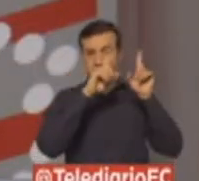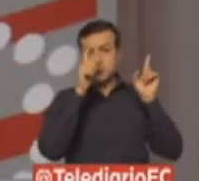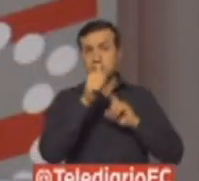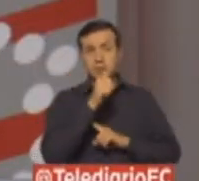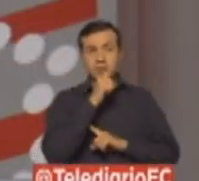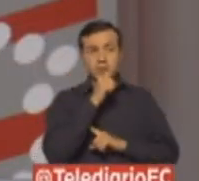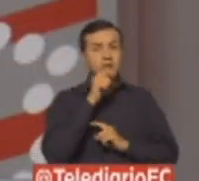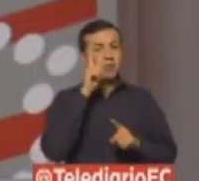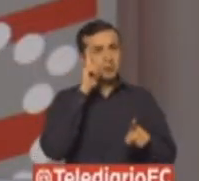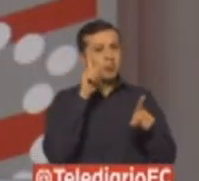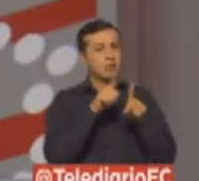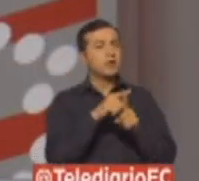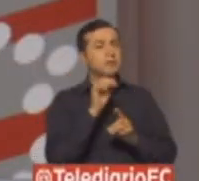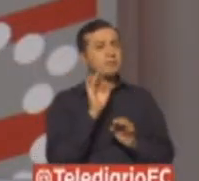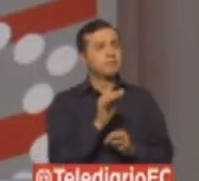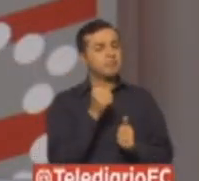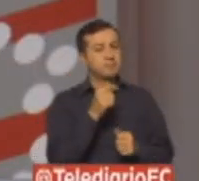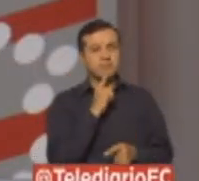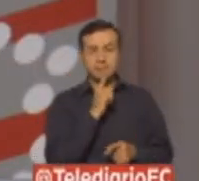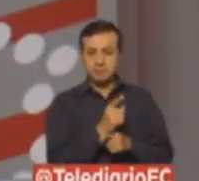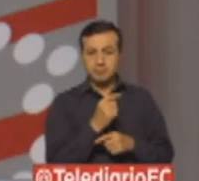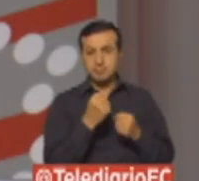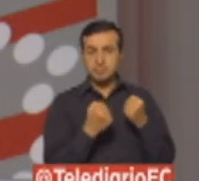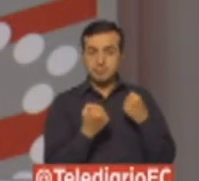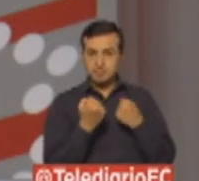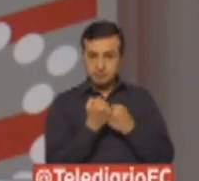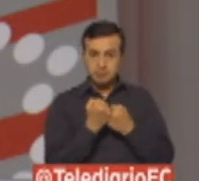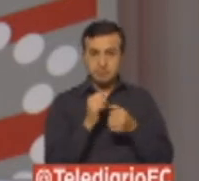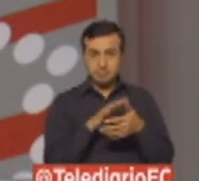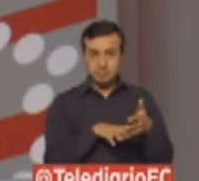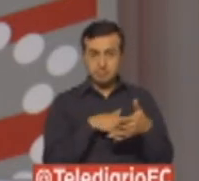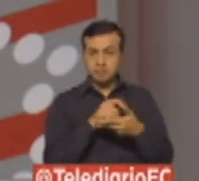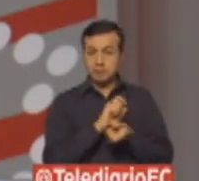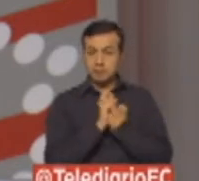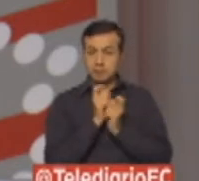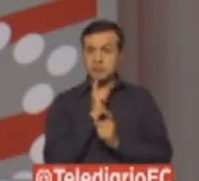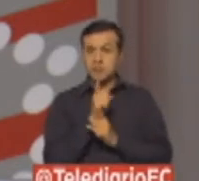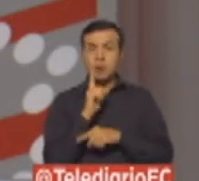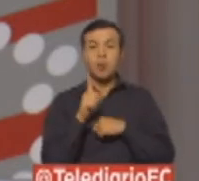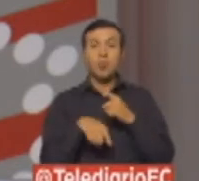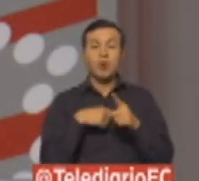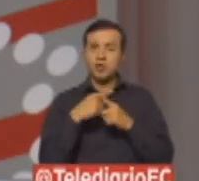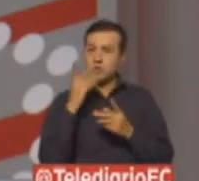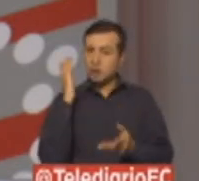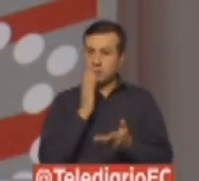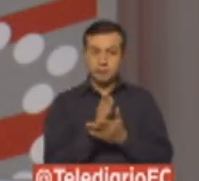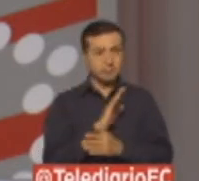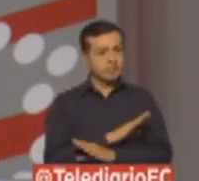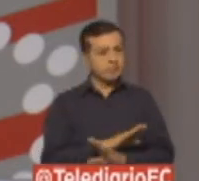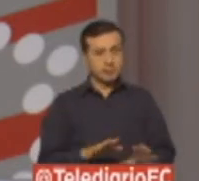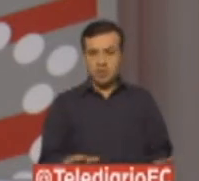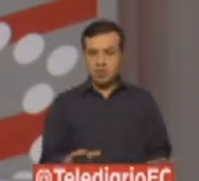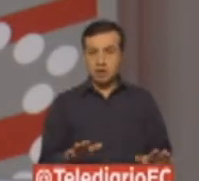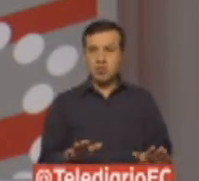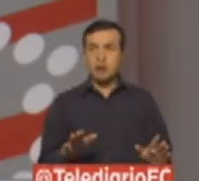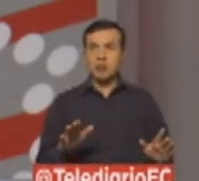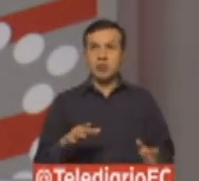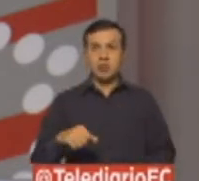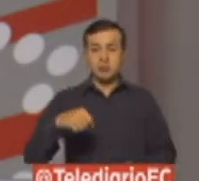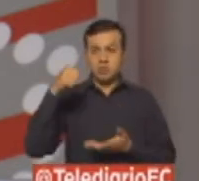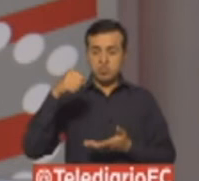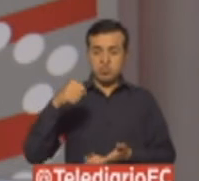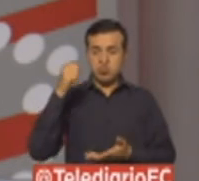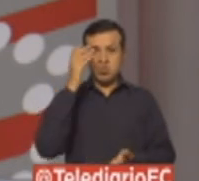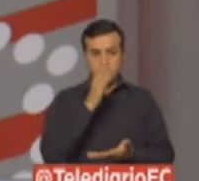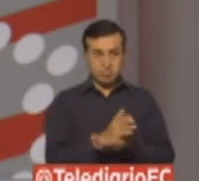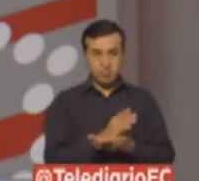podemos tener un acuerdo muy interesante que le permita nos permita armar una transición de saber cuándo vamos a frenar la funda camiseta por